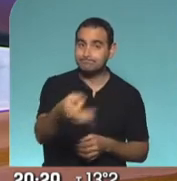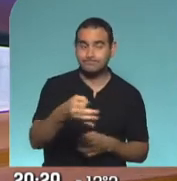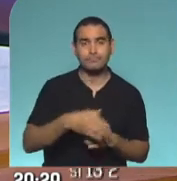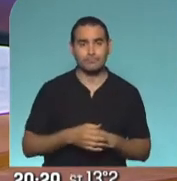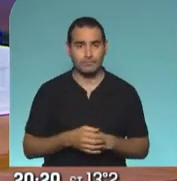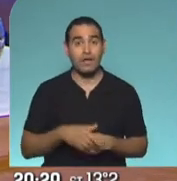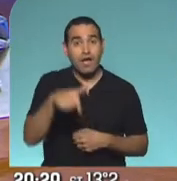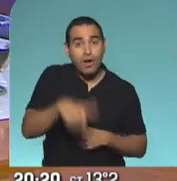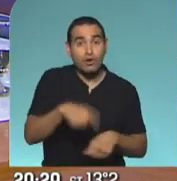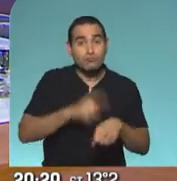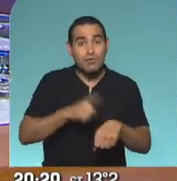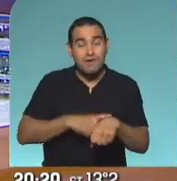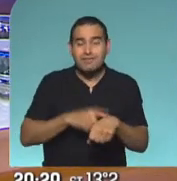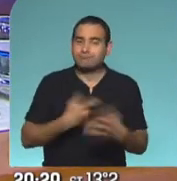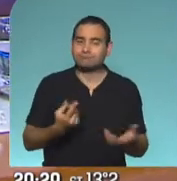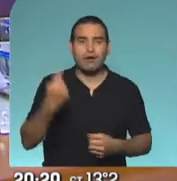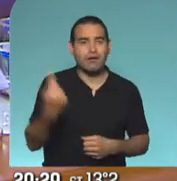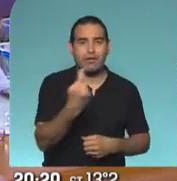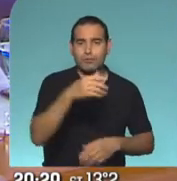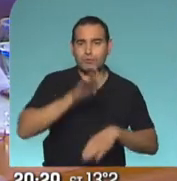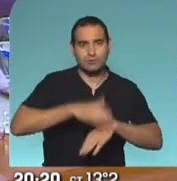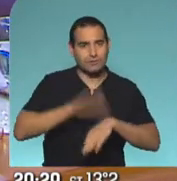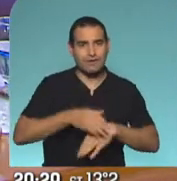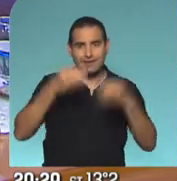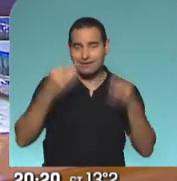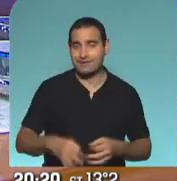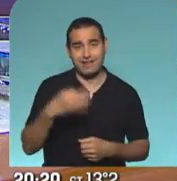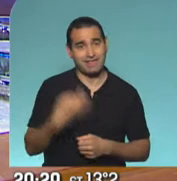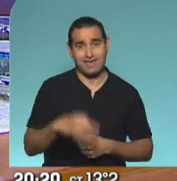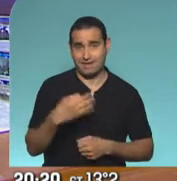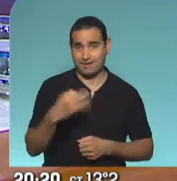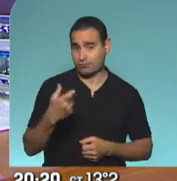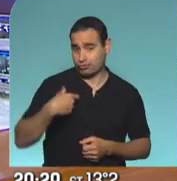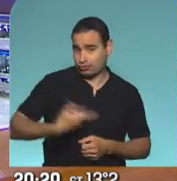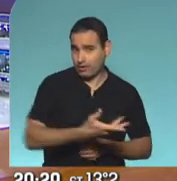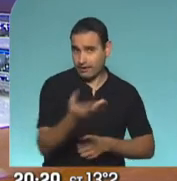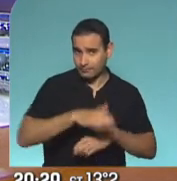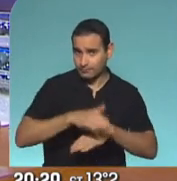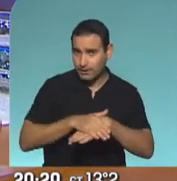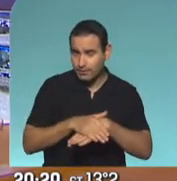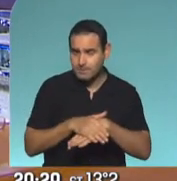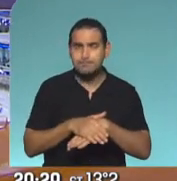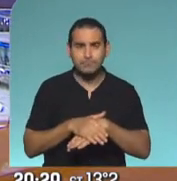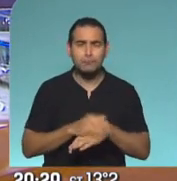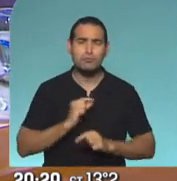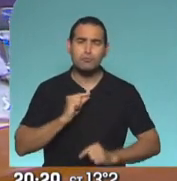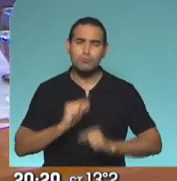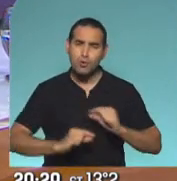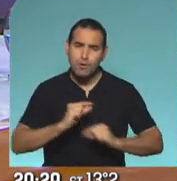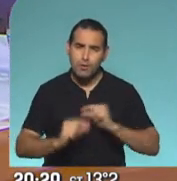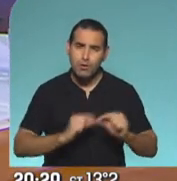Entramos en un momento en donde la responsabilidad individual, le hace también la responsabilidad social, es clave, porque poco a poco se